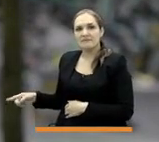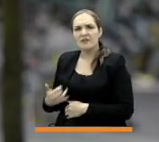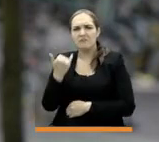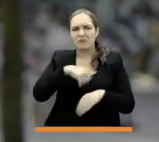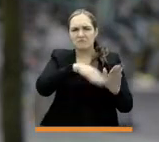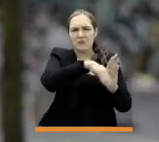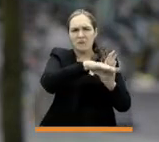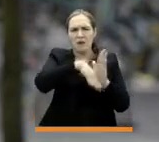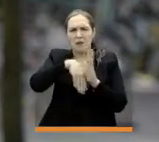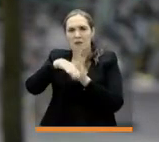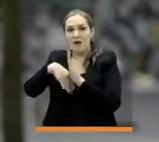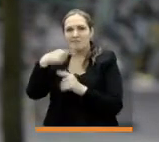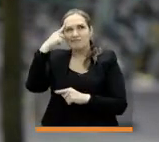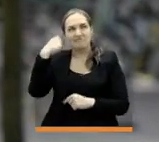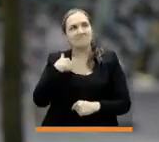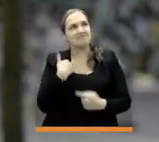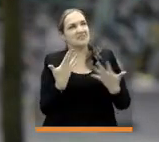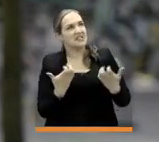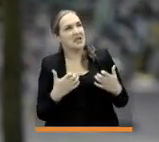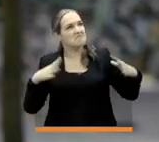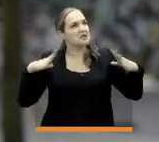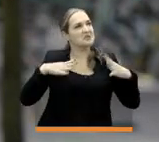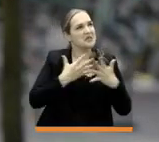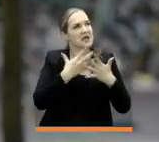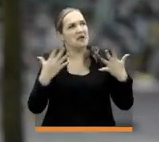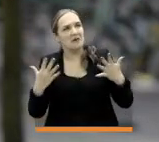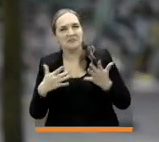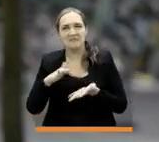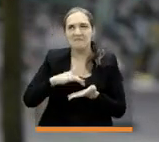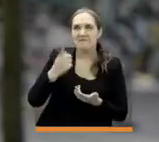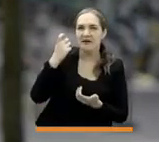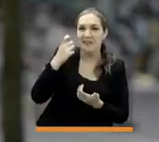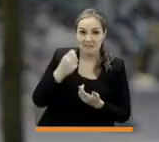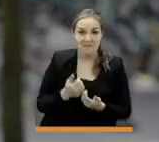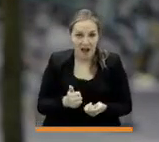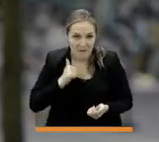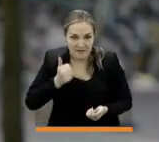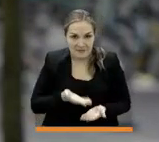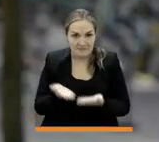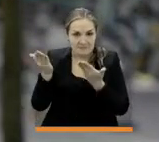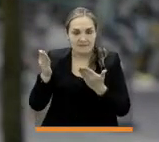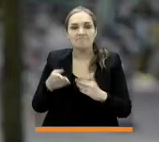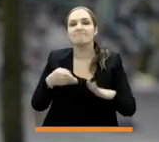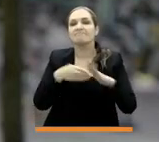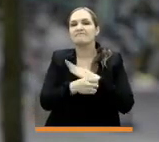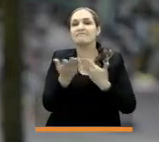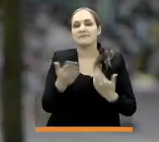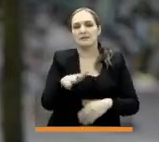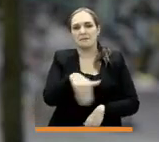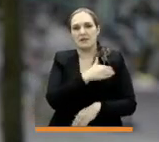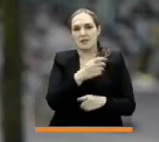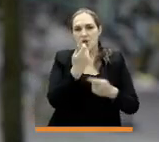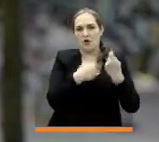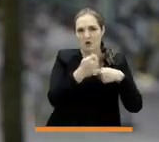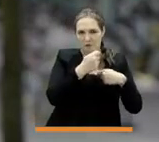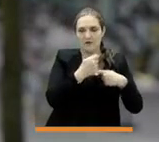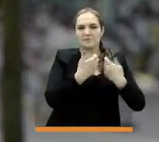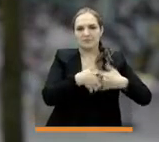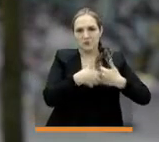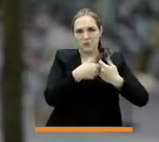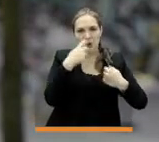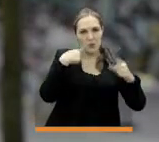www.elgranfinde.com y recompénsate haciendo ese viaje pendiente. Invita al Ministerio de Comercio, Industria y Turismo